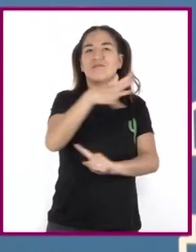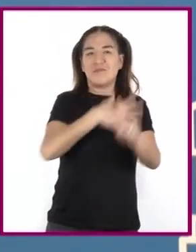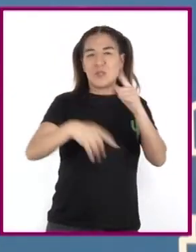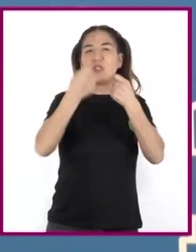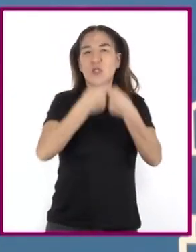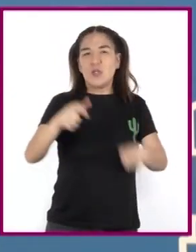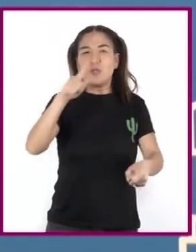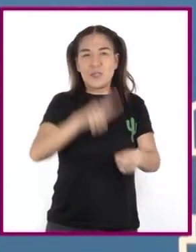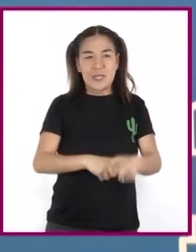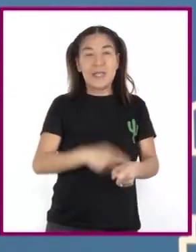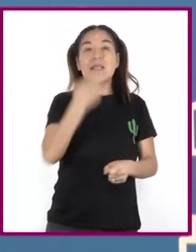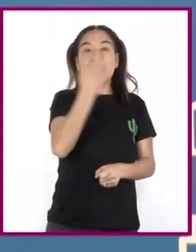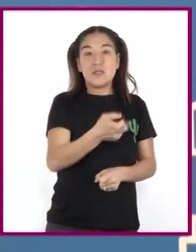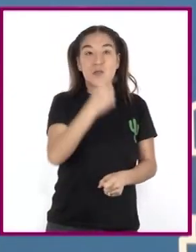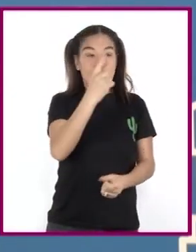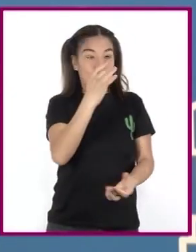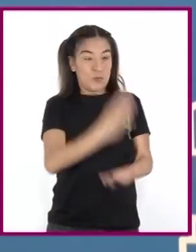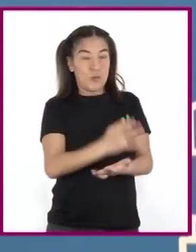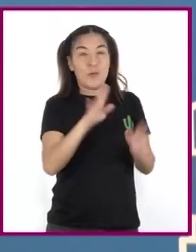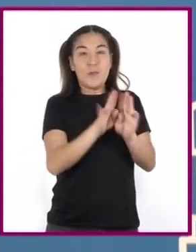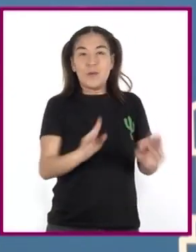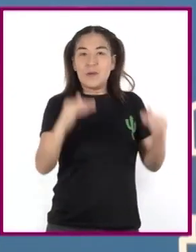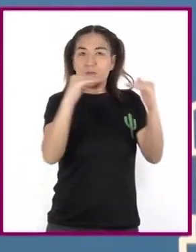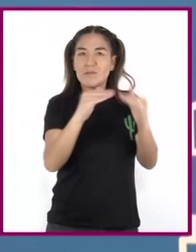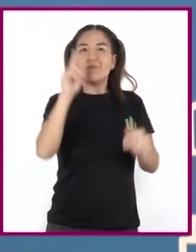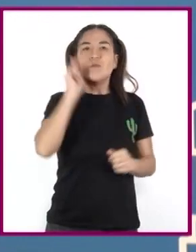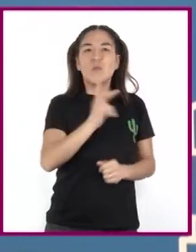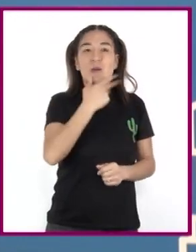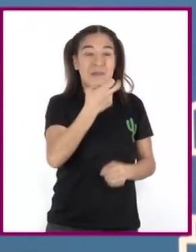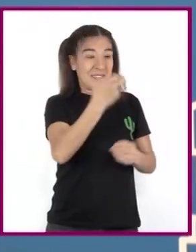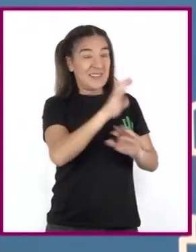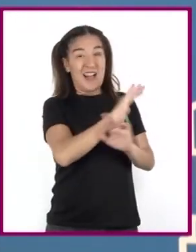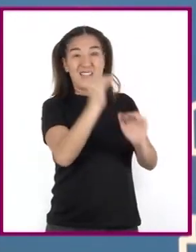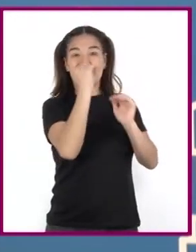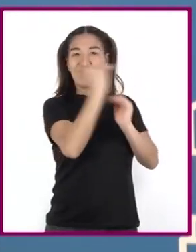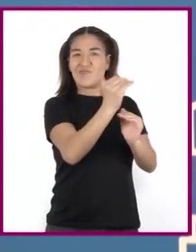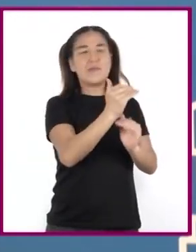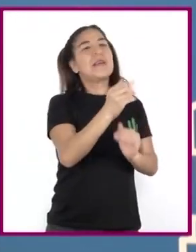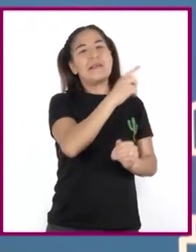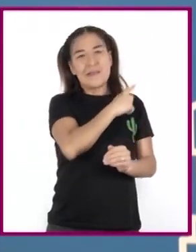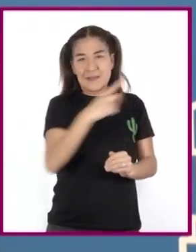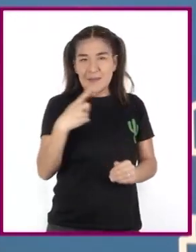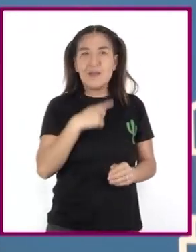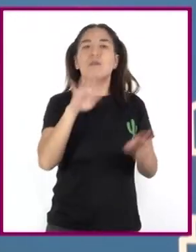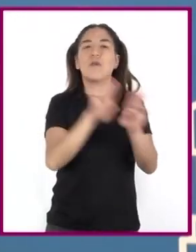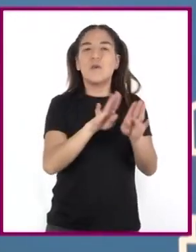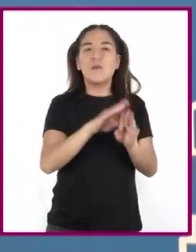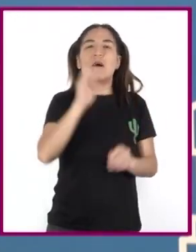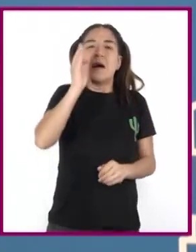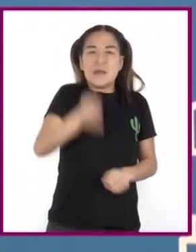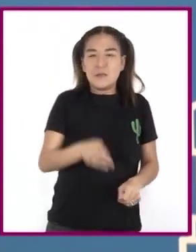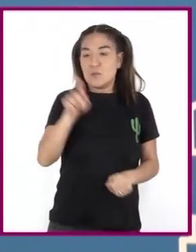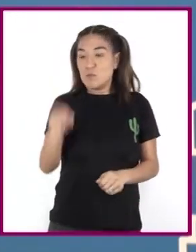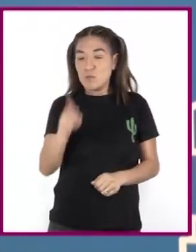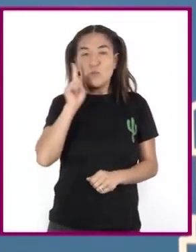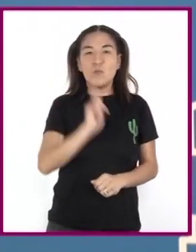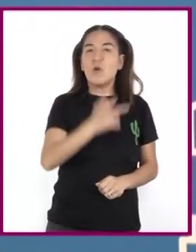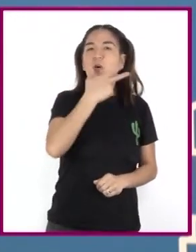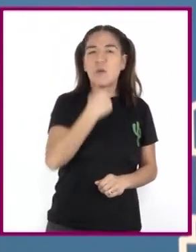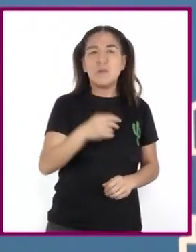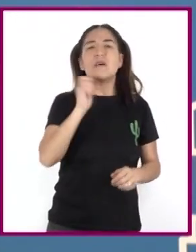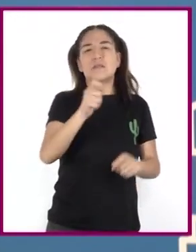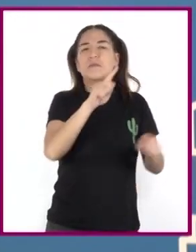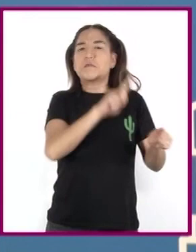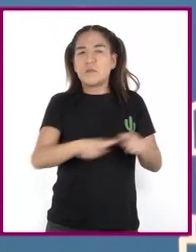pero esto no implica que la igualdad de género se quede estancada, pues debemos aceptar que tanto mujeres y hombres